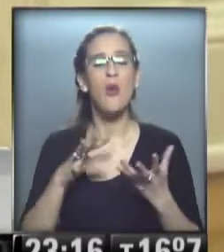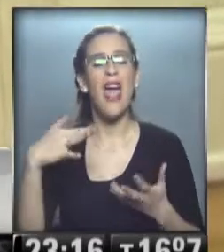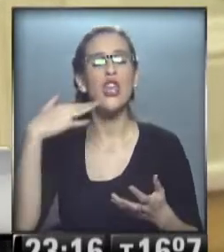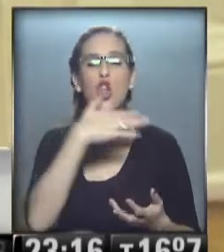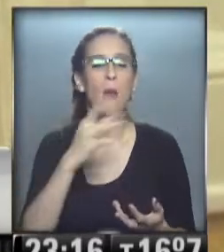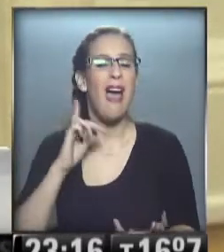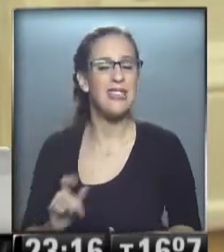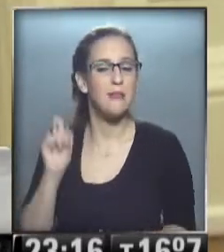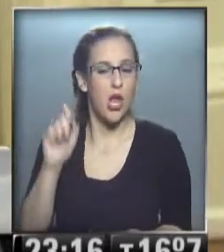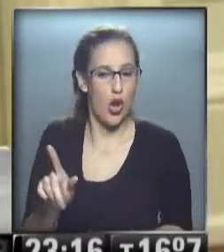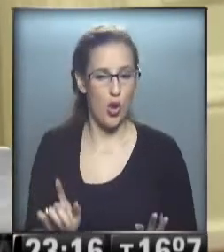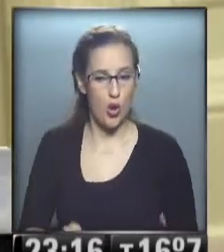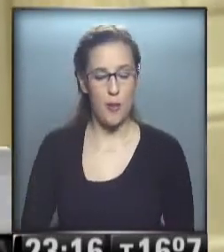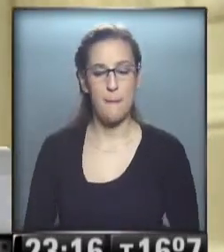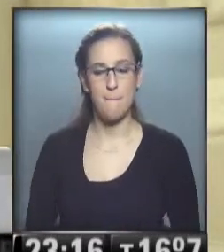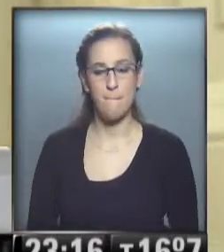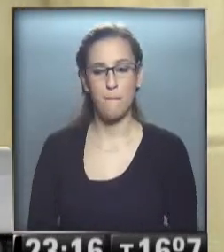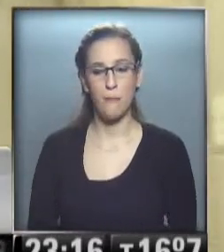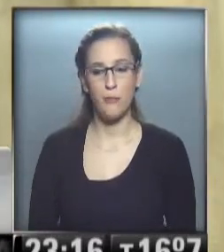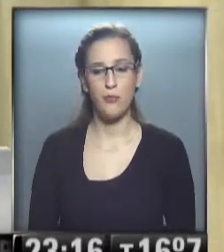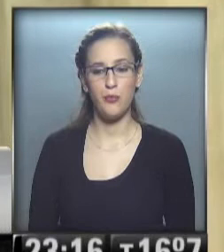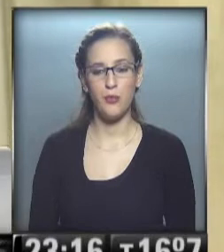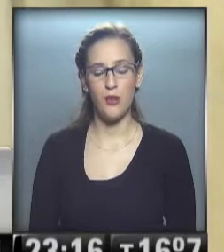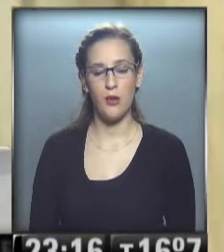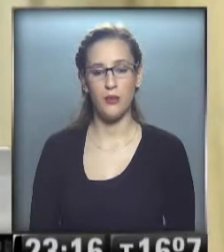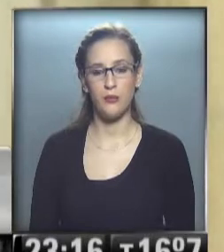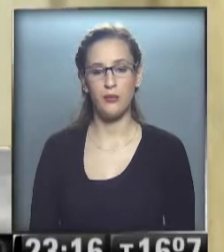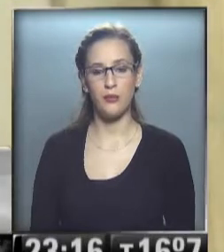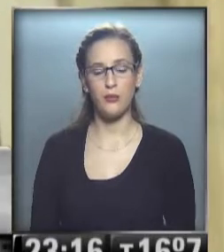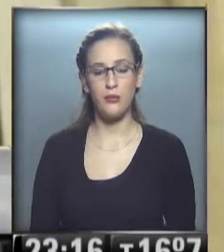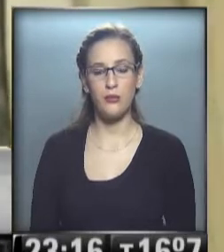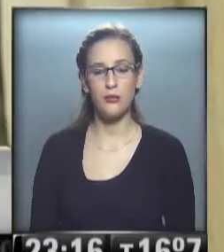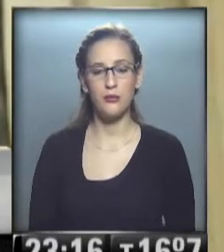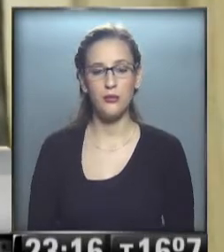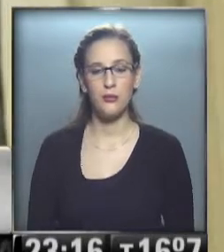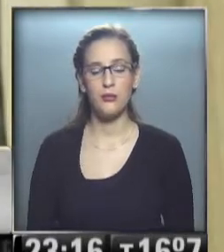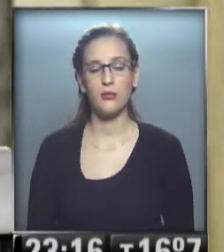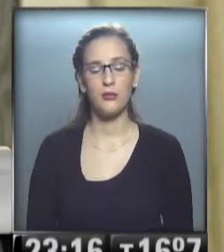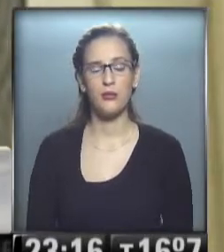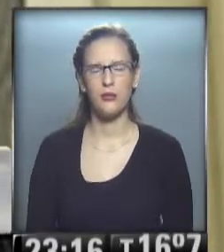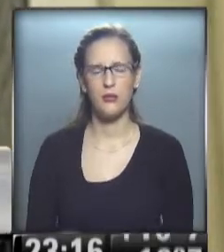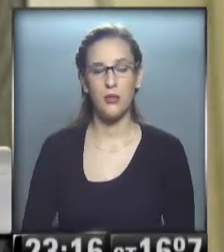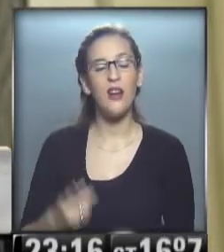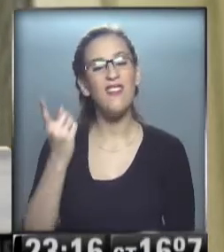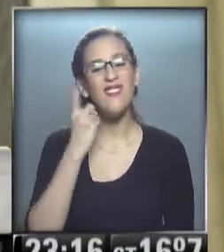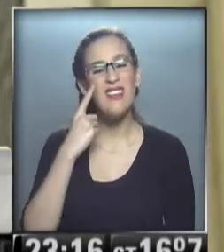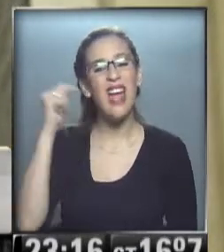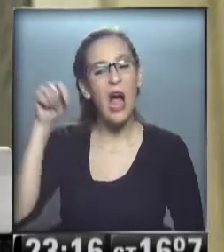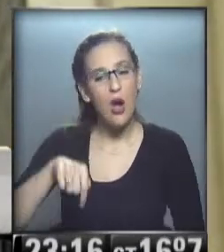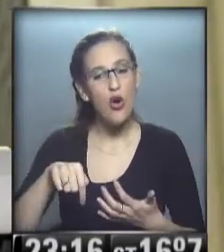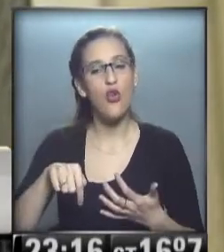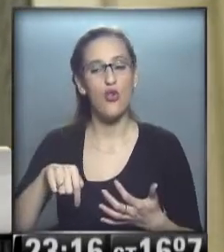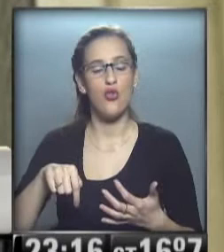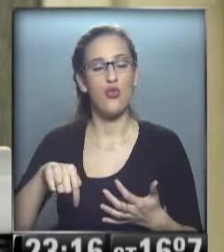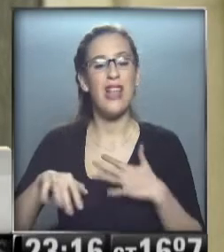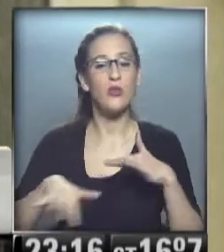to a continent where our mother tongue is more or less Spanish. Vivimos un tiempo en que tendremos que